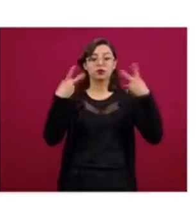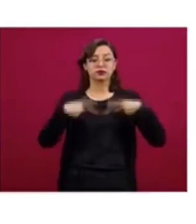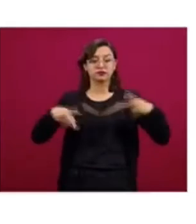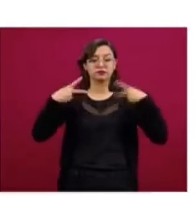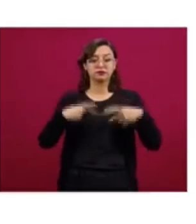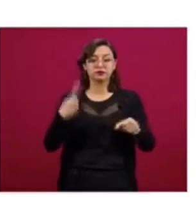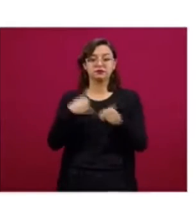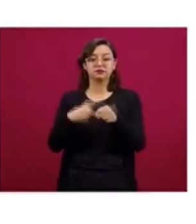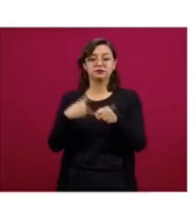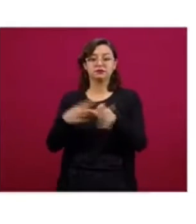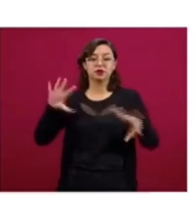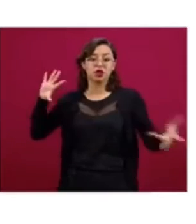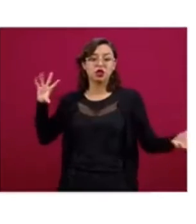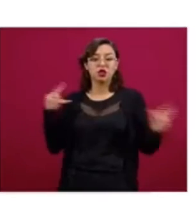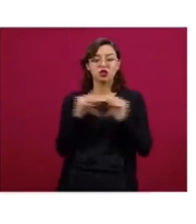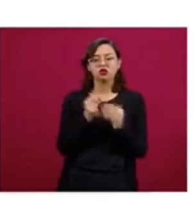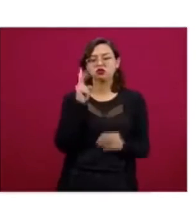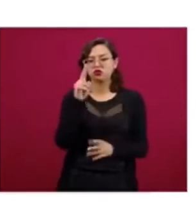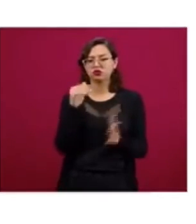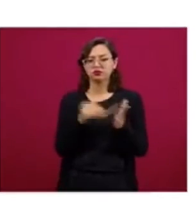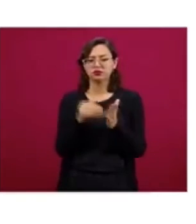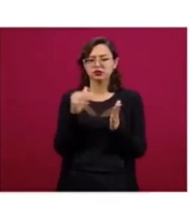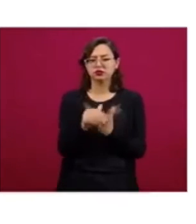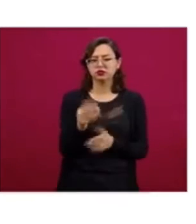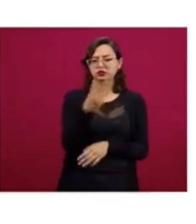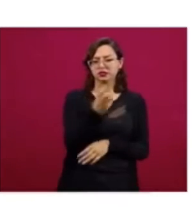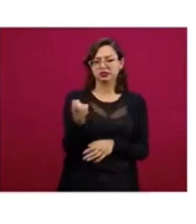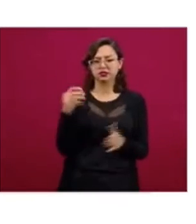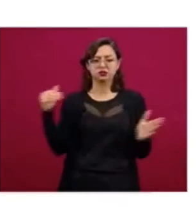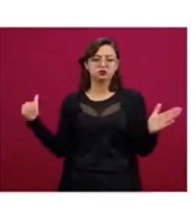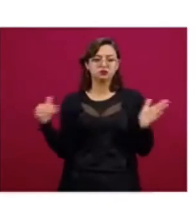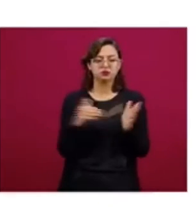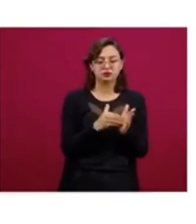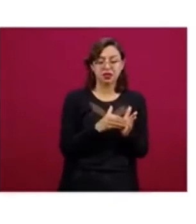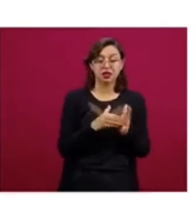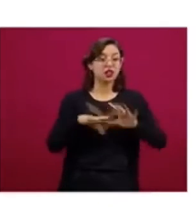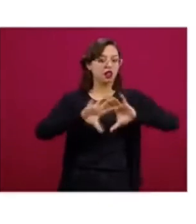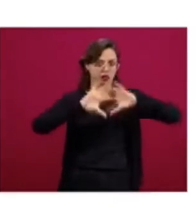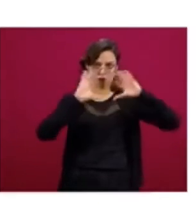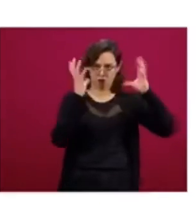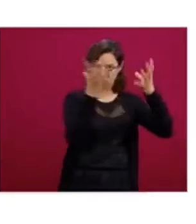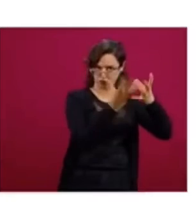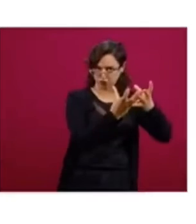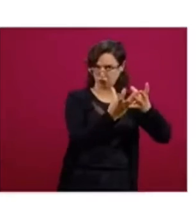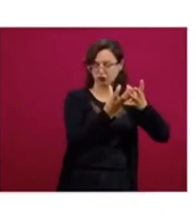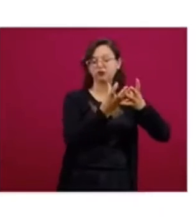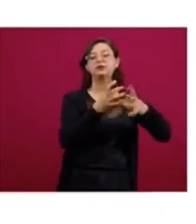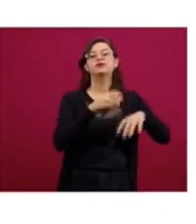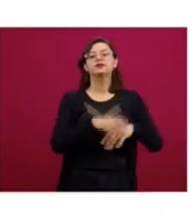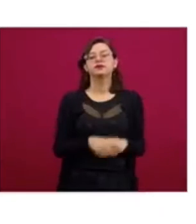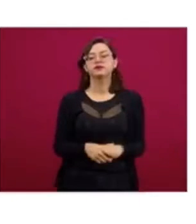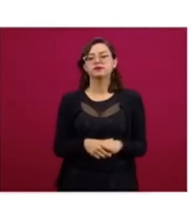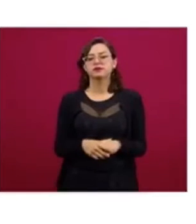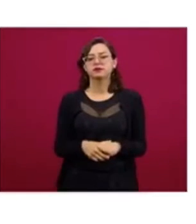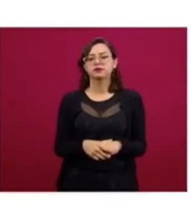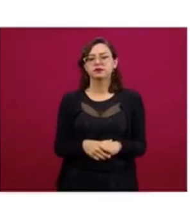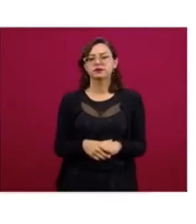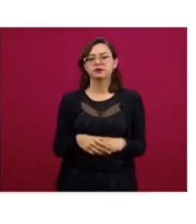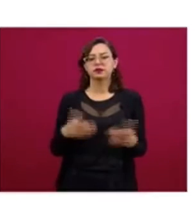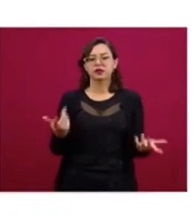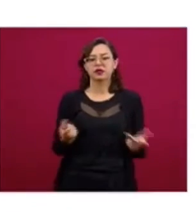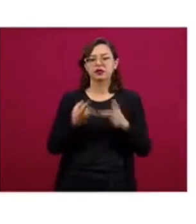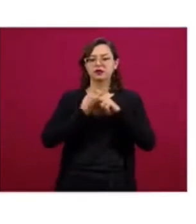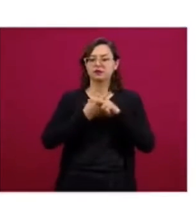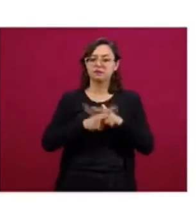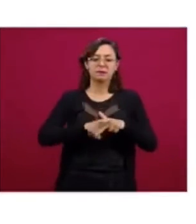todos tienen esa posibilidad. No todos. Y más en Chiapas, estado, ¿no? Y nuestro estado. Sí, claro, de 10 chiapanecos solamente 3 tenemos el